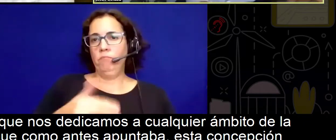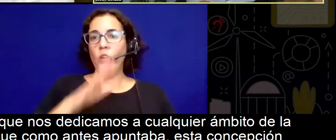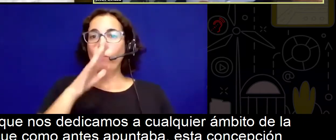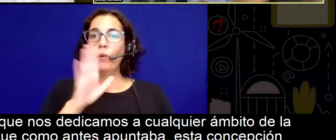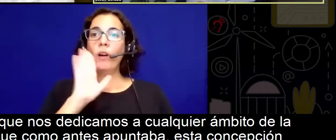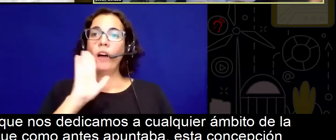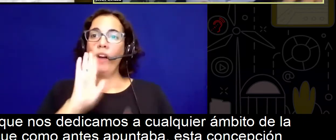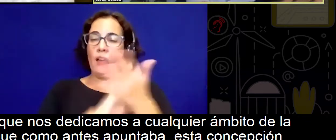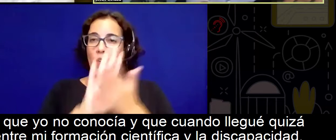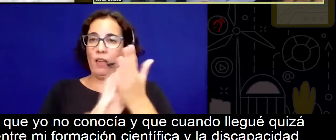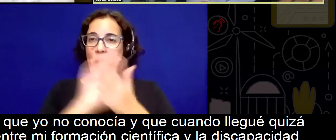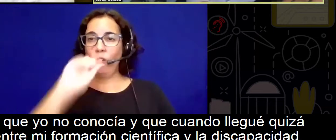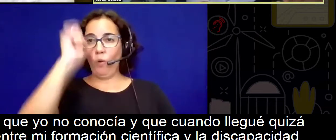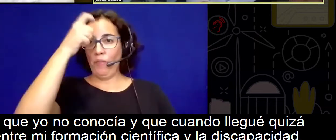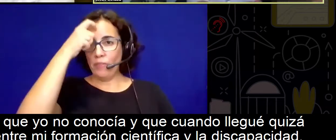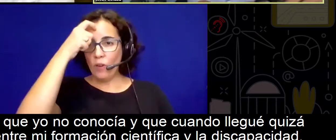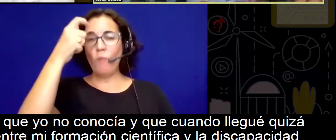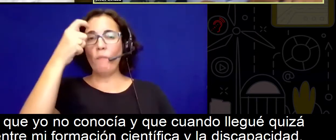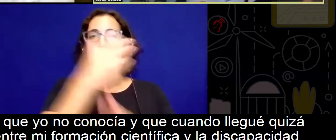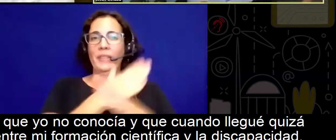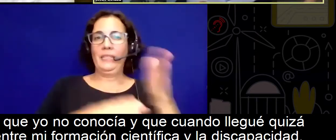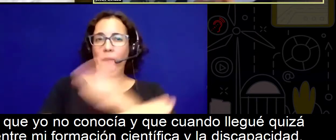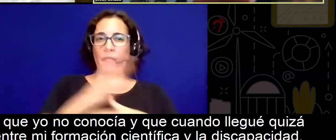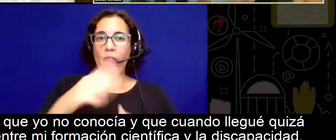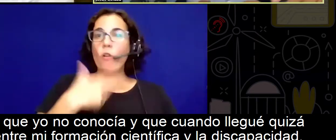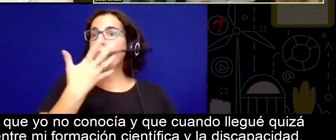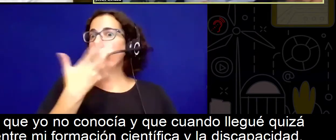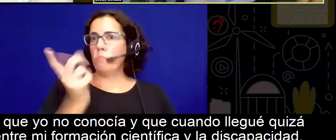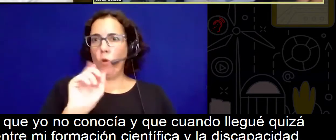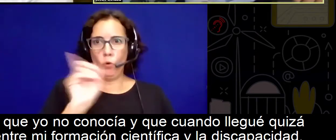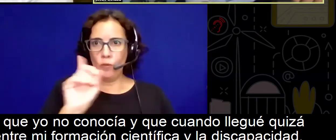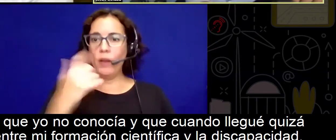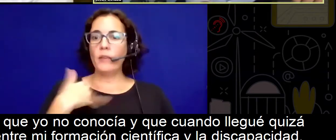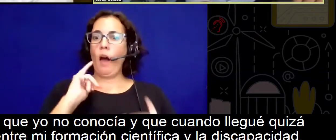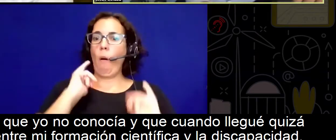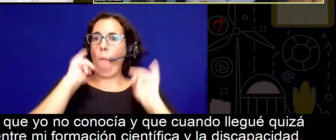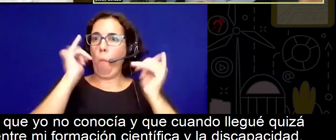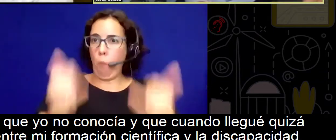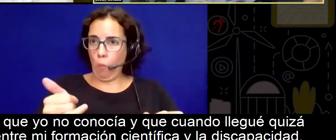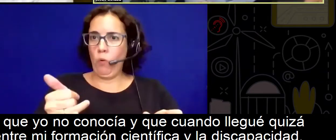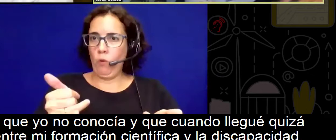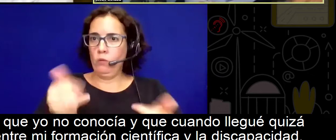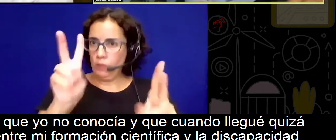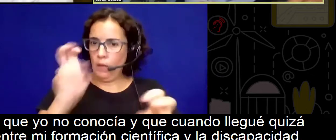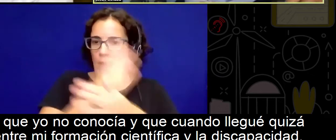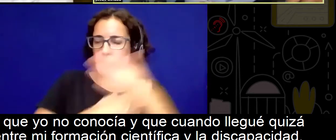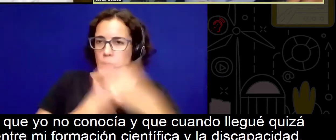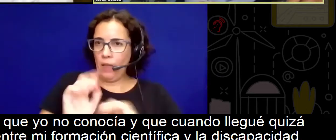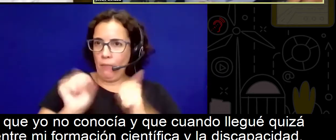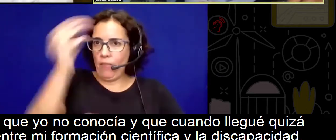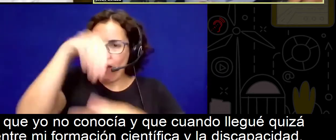apuntaba, esa concepción de la discapacidad que yo no la conocía y que cuando llegué, bueno, pues quizá